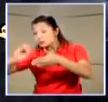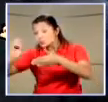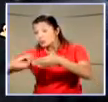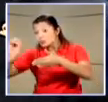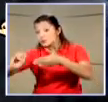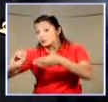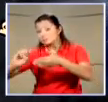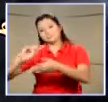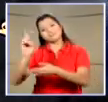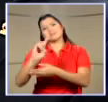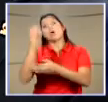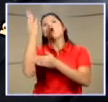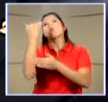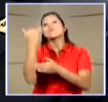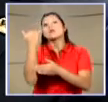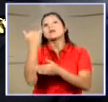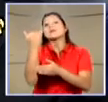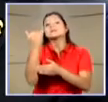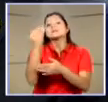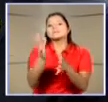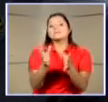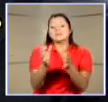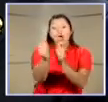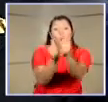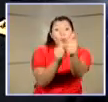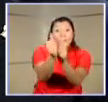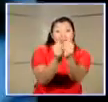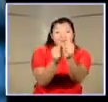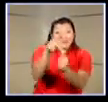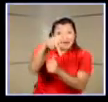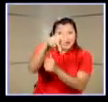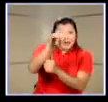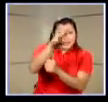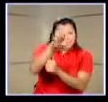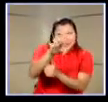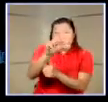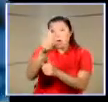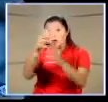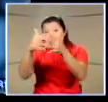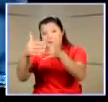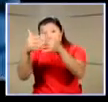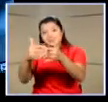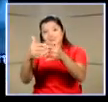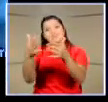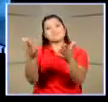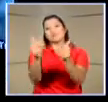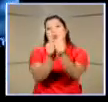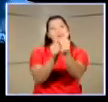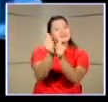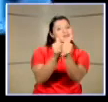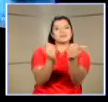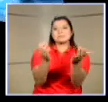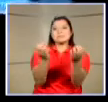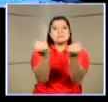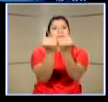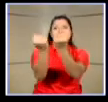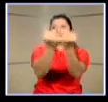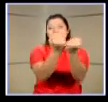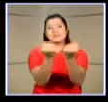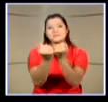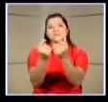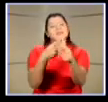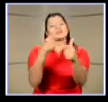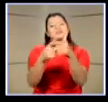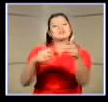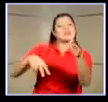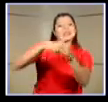pequeñas, medianas y grandes, y eso va a ir en contra de la generación de empleo, de la reducción de la pobreza y de la generación de más ingresos para todos